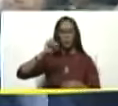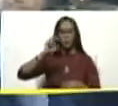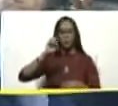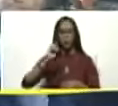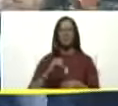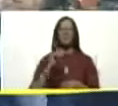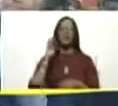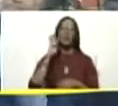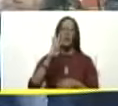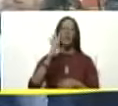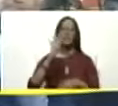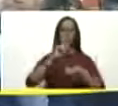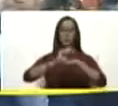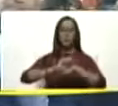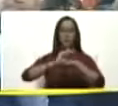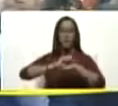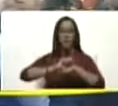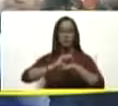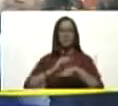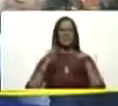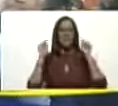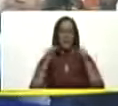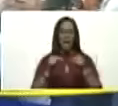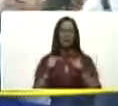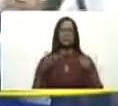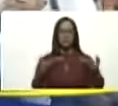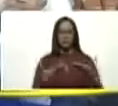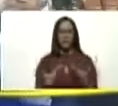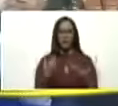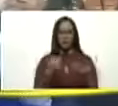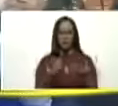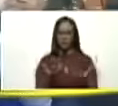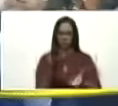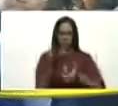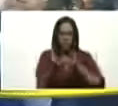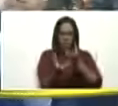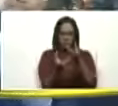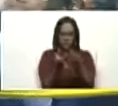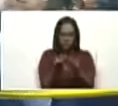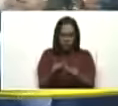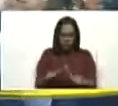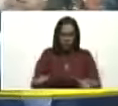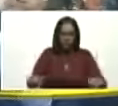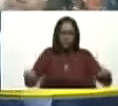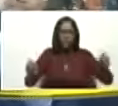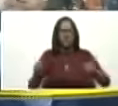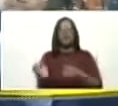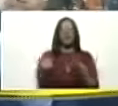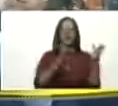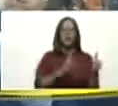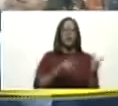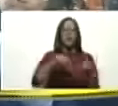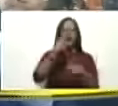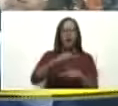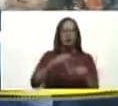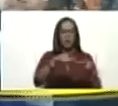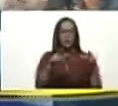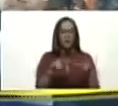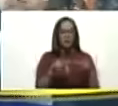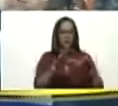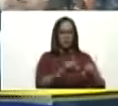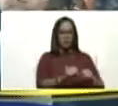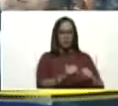45 toneladas, que allí llega el material, fundimos y de ahí transferimos a dos hornos de retención.